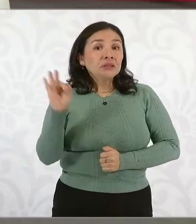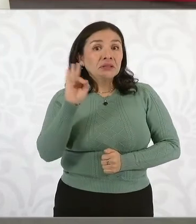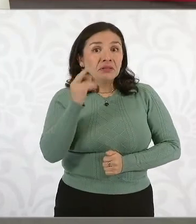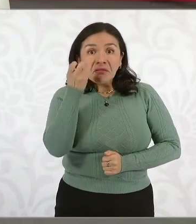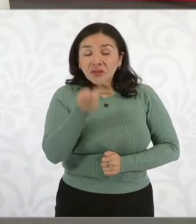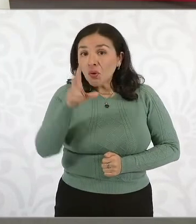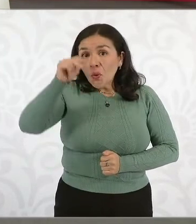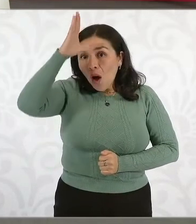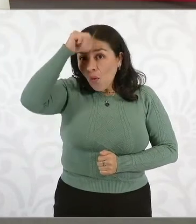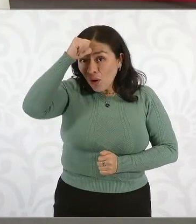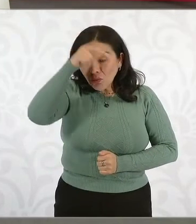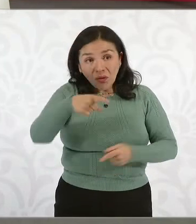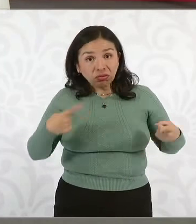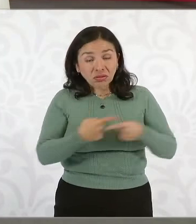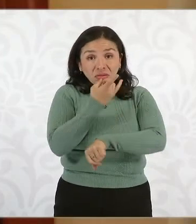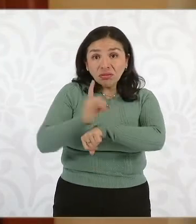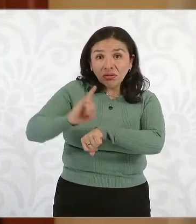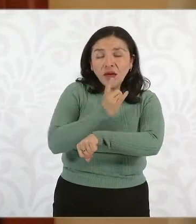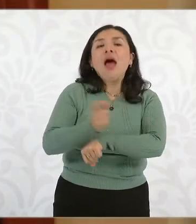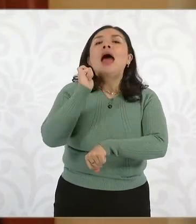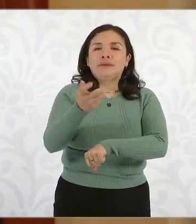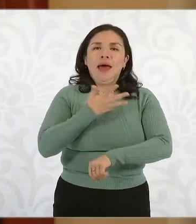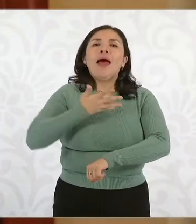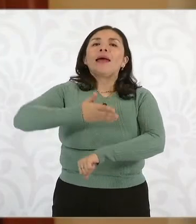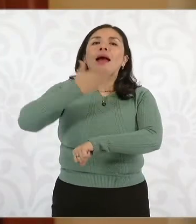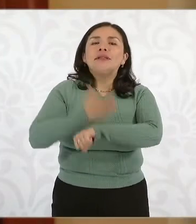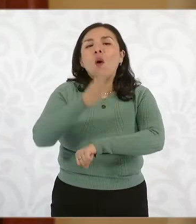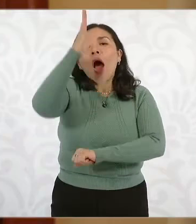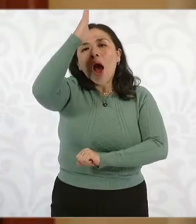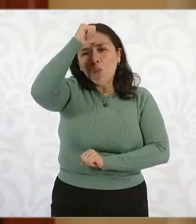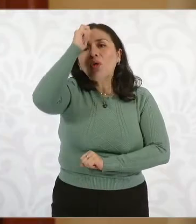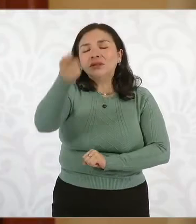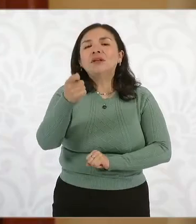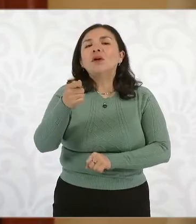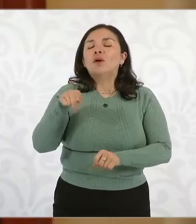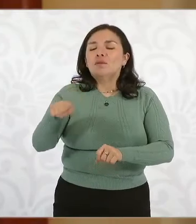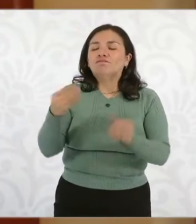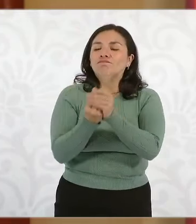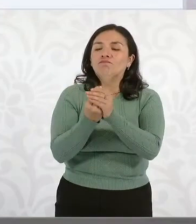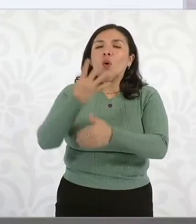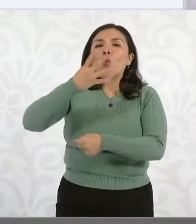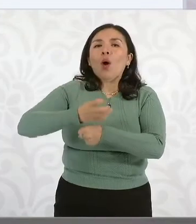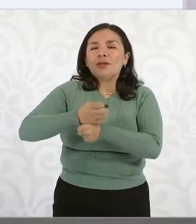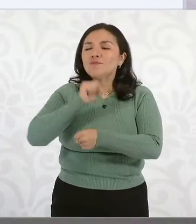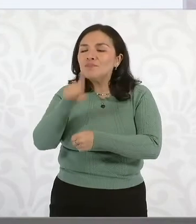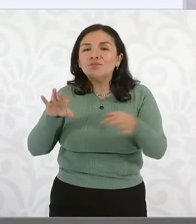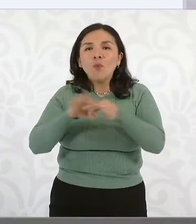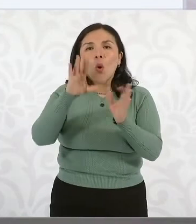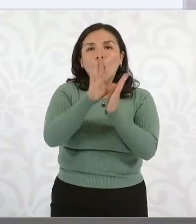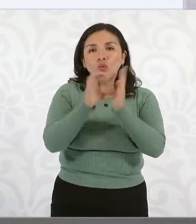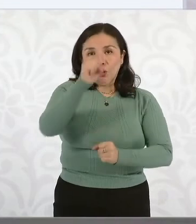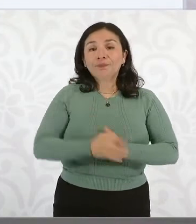de esta disposición se sancionará en los términos del título 4 de esta Constitución.